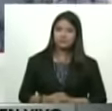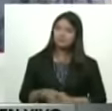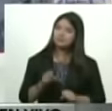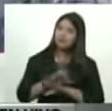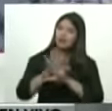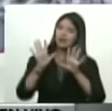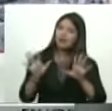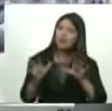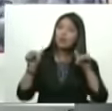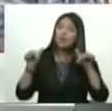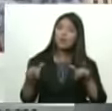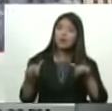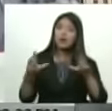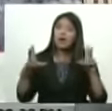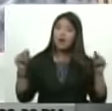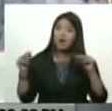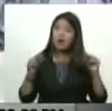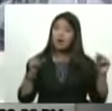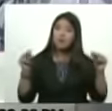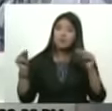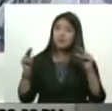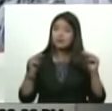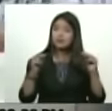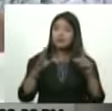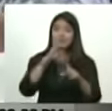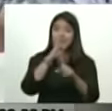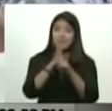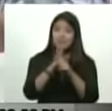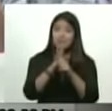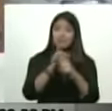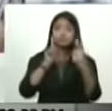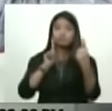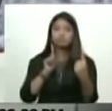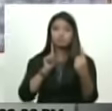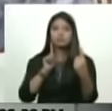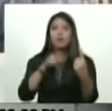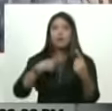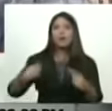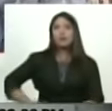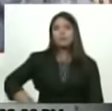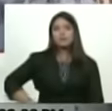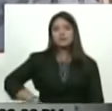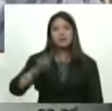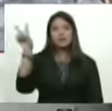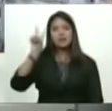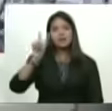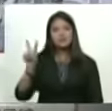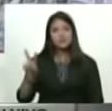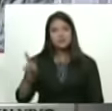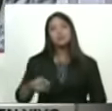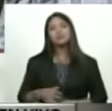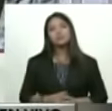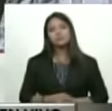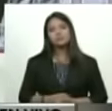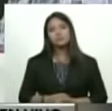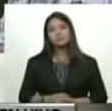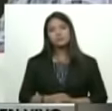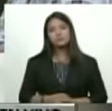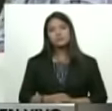supuesto, sostienen en este momento un diálogo directamente cara a cara con el primer mandatario nacional. Así lo